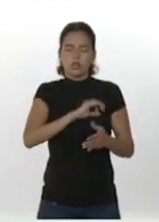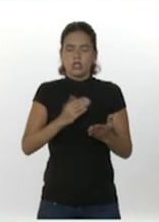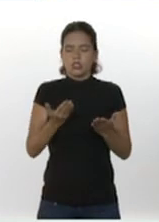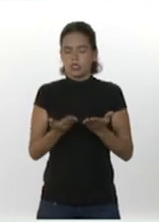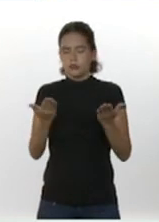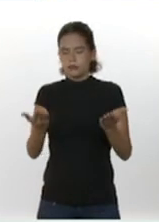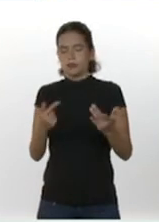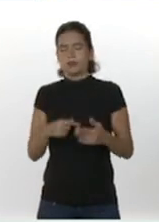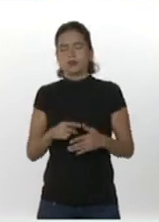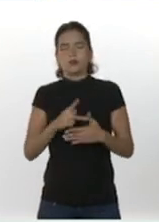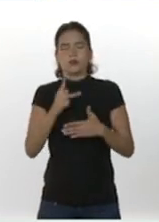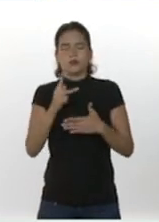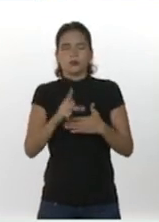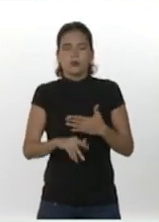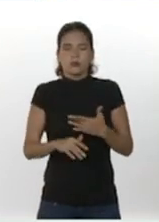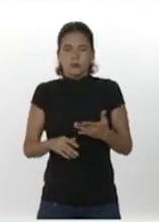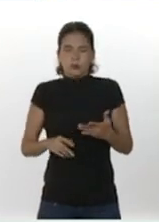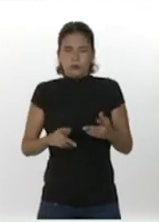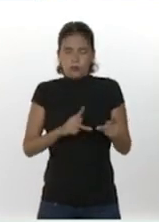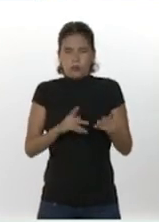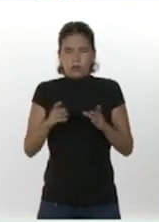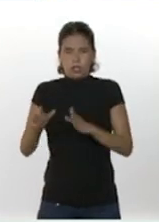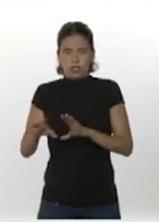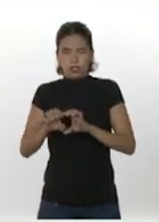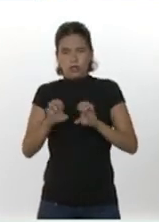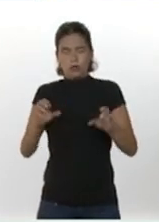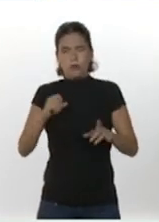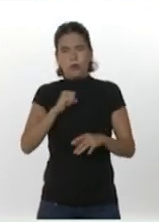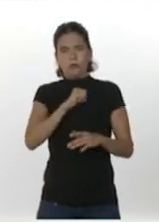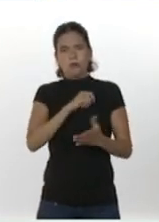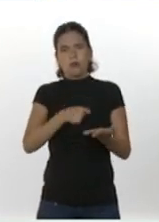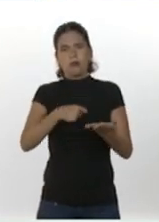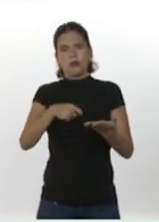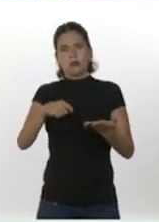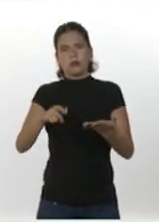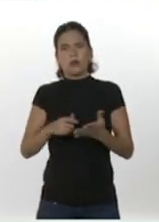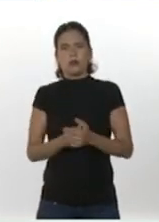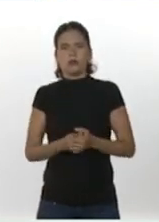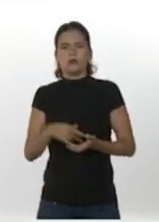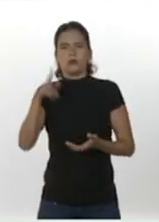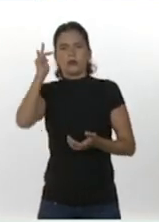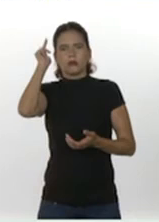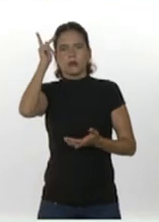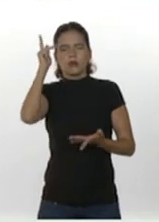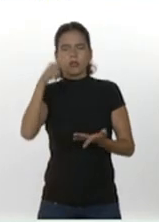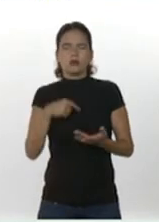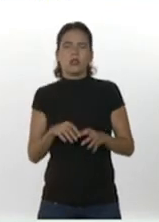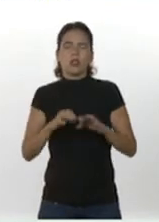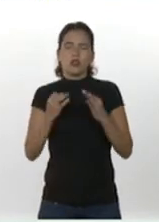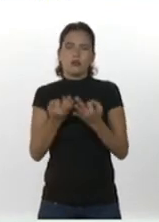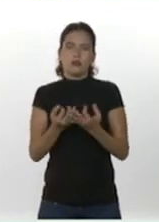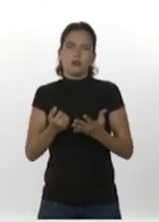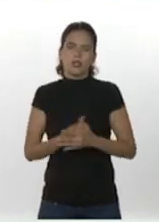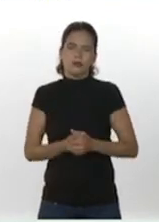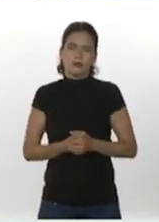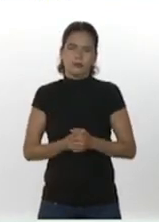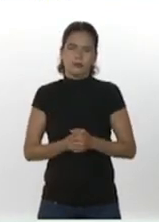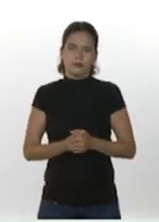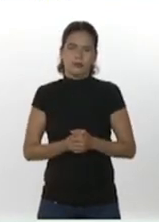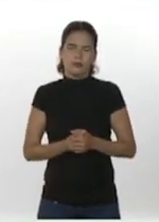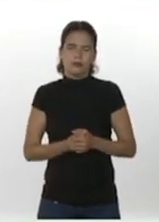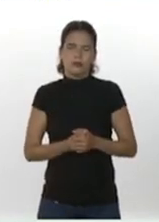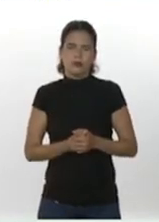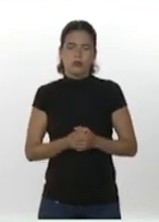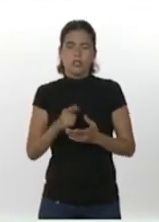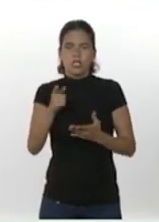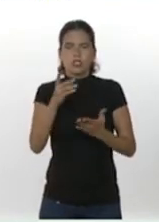educativo individualizado, debemos firmarlos, tanto quienes participaron en su elaboración como quienes participaron en esa socialización, y